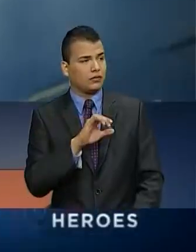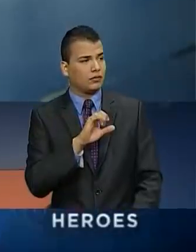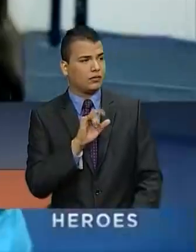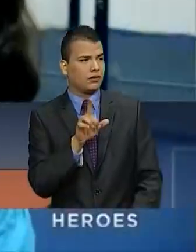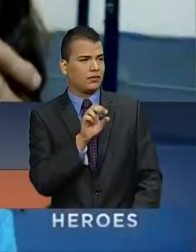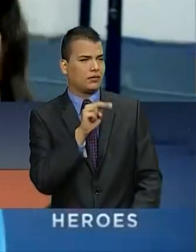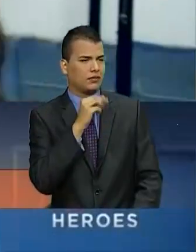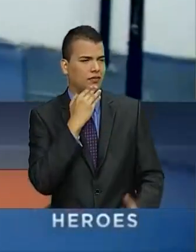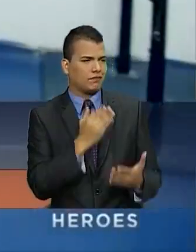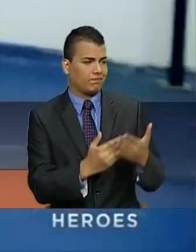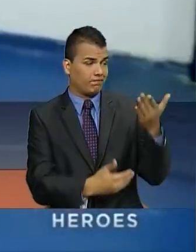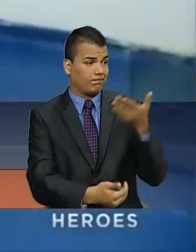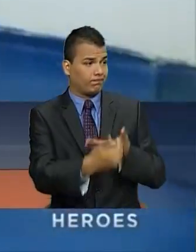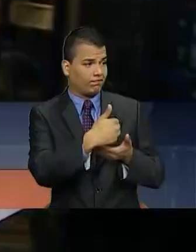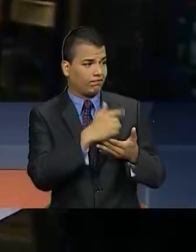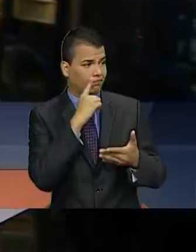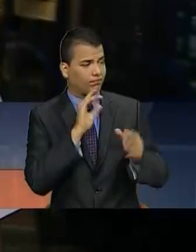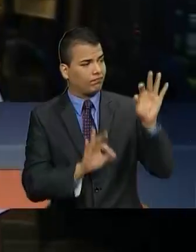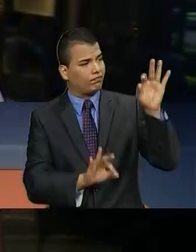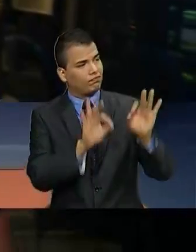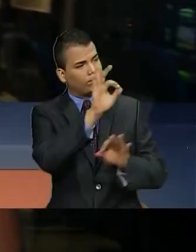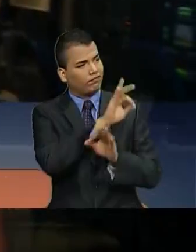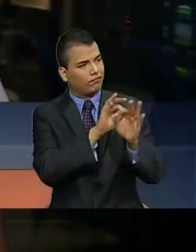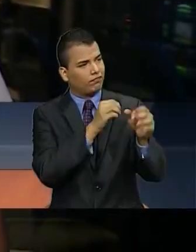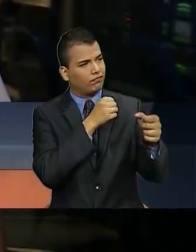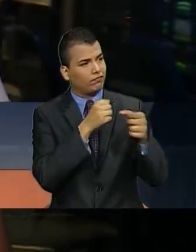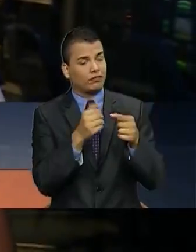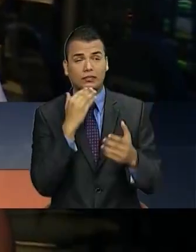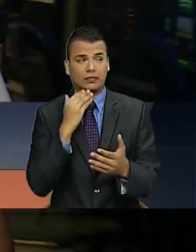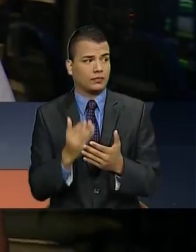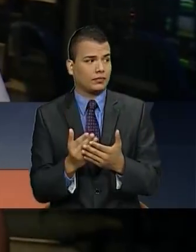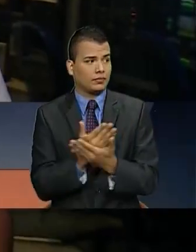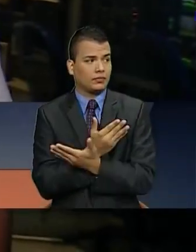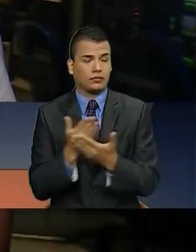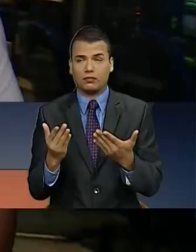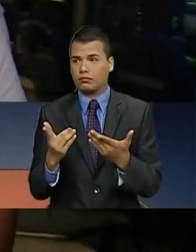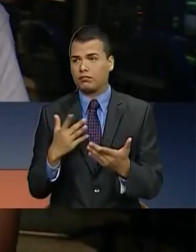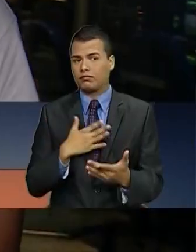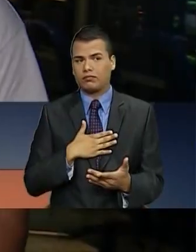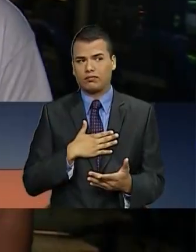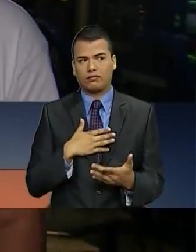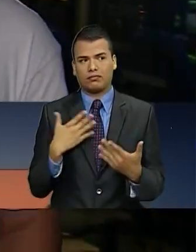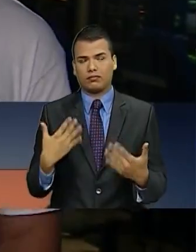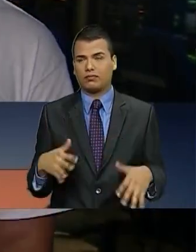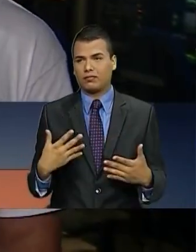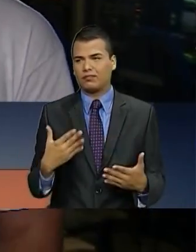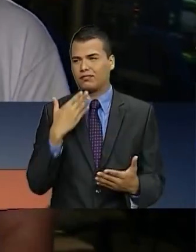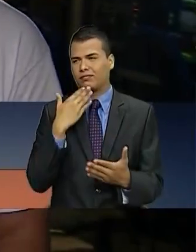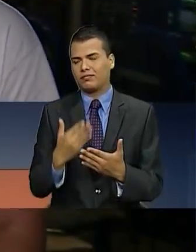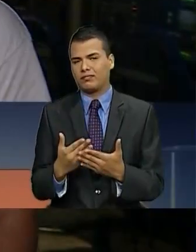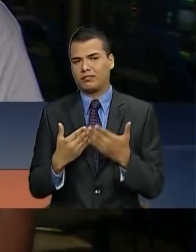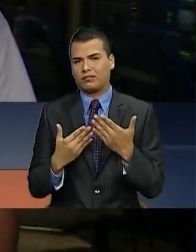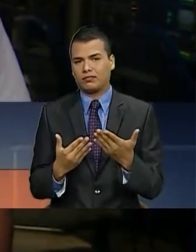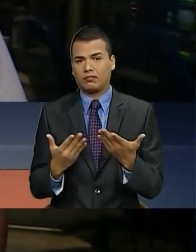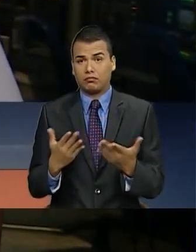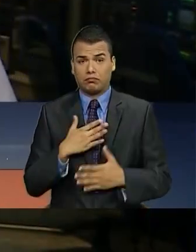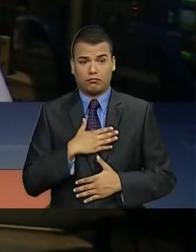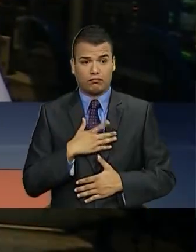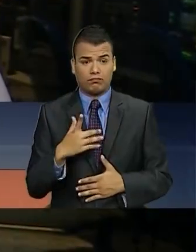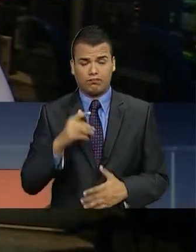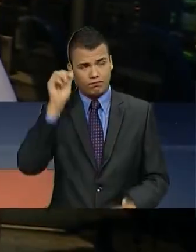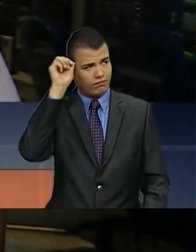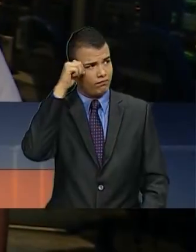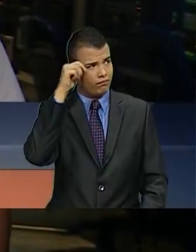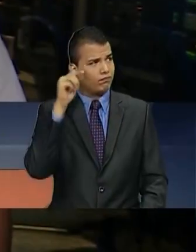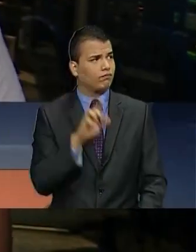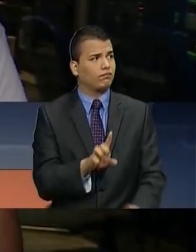por visitarnos aquí en Telepacífico Noticias. No, muchas gracias a ustedes, muchísimas gracias, don Oscar, porque tenemos un recuerdo